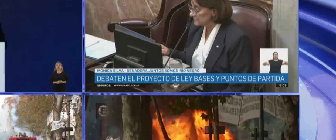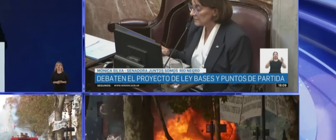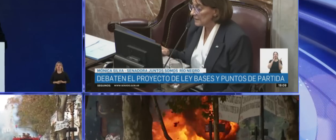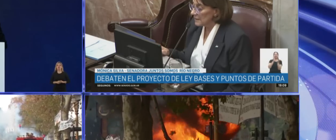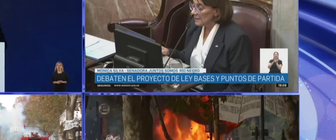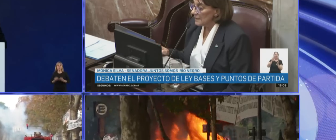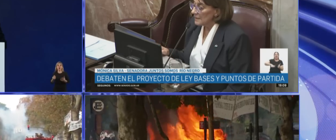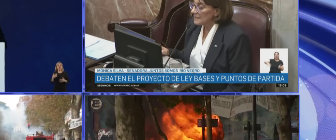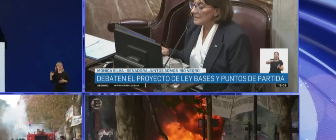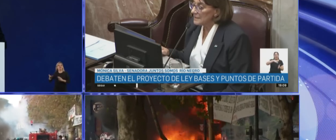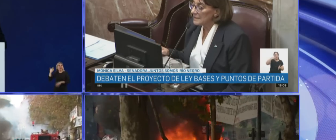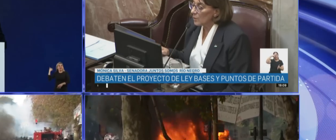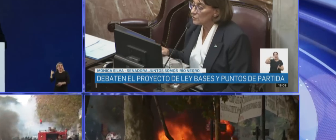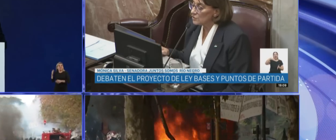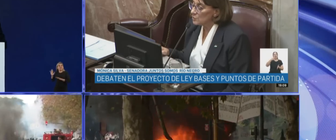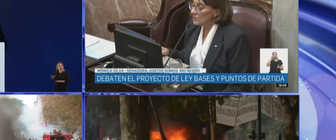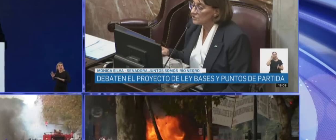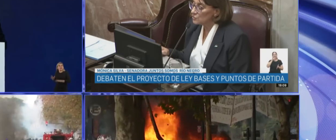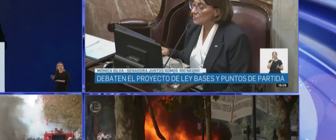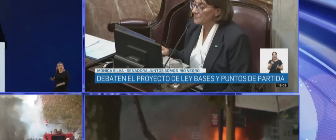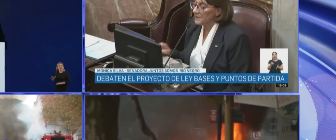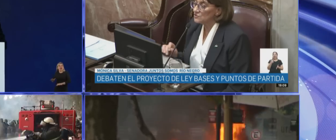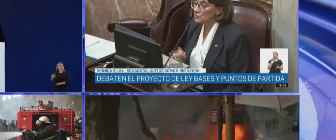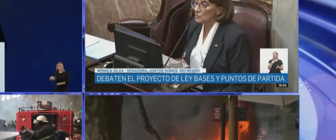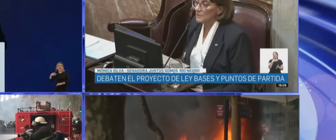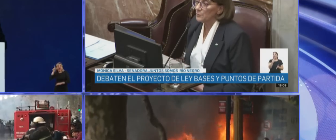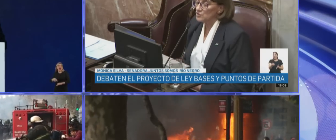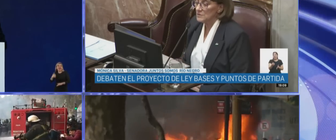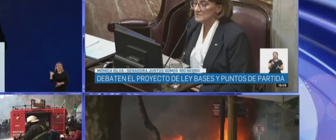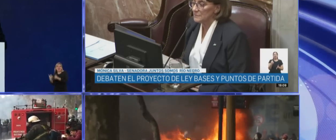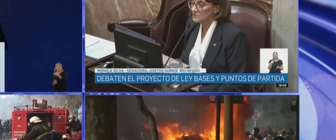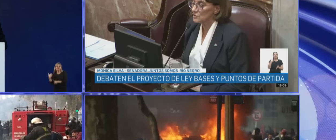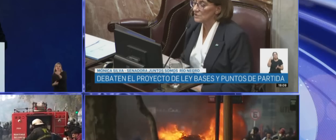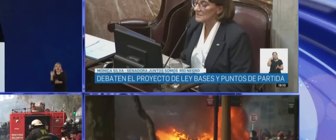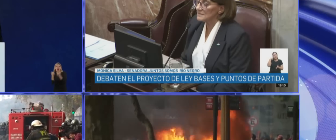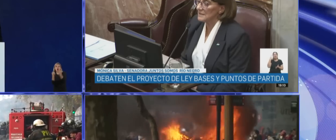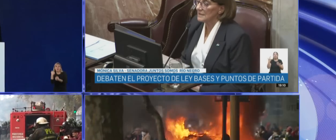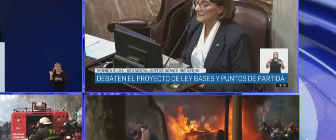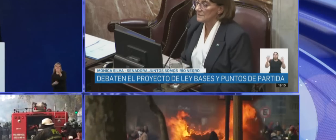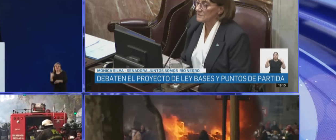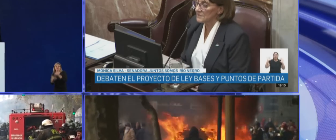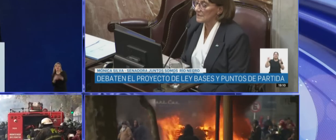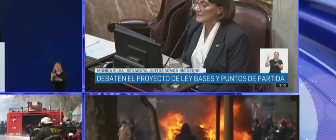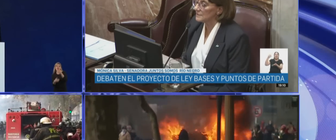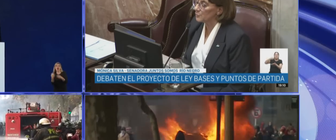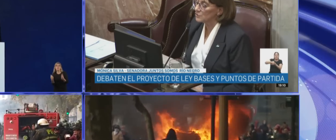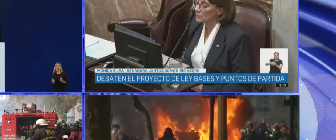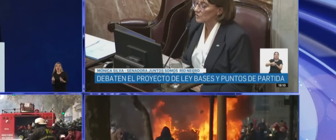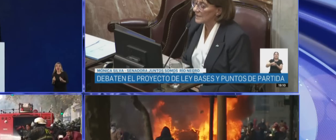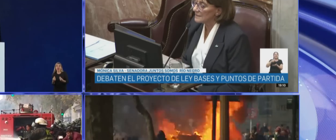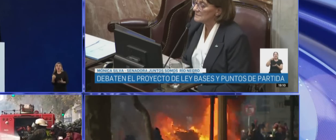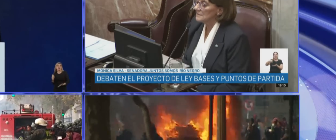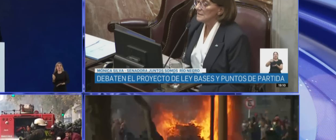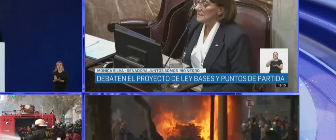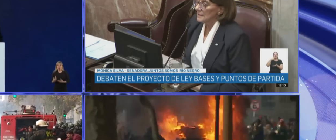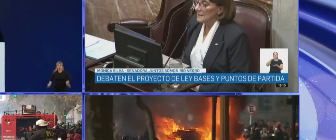décadas de estancamiento, la Argentina tiene todo dado para emprender un proceso de convergencia económica que nos coloque a